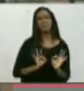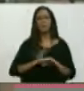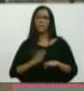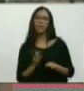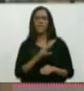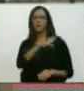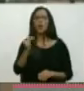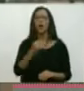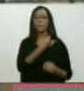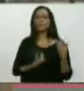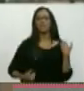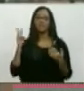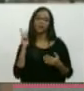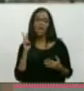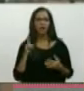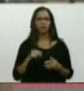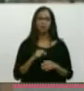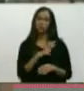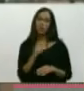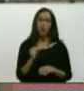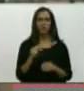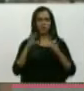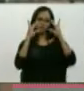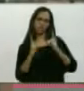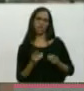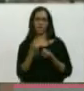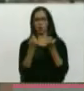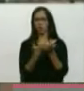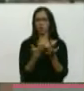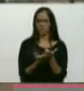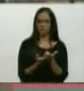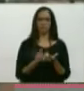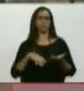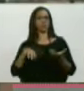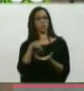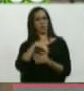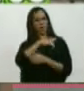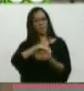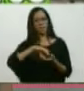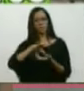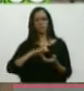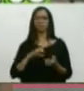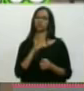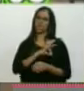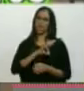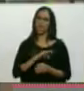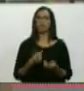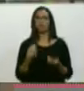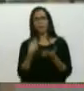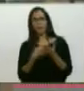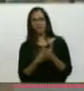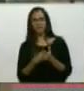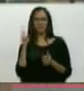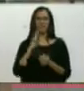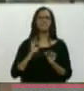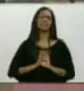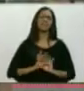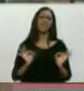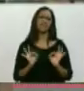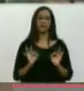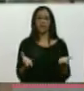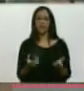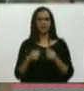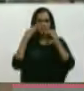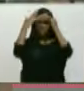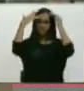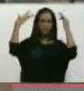es el presidente de Venezuela. No decide sobre la economía, ni sobre los programas sociales, ni sobre los impuestos venezolanos, nada. De hecho, es tan